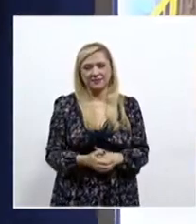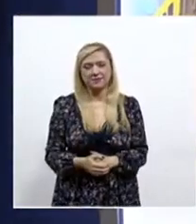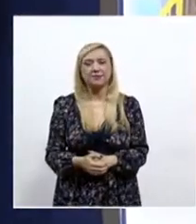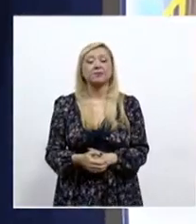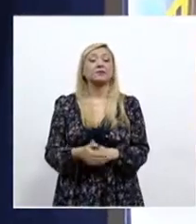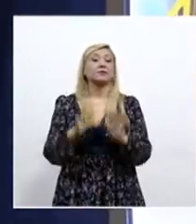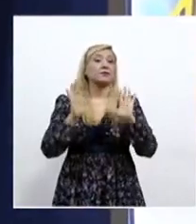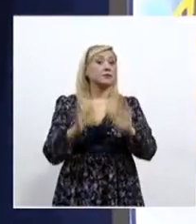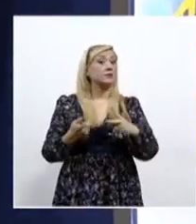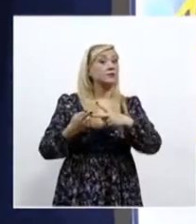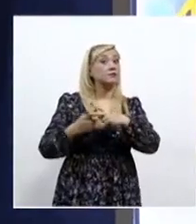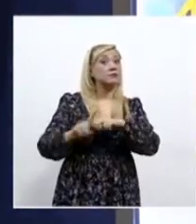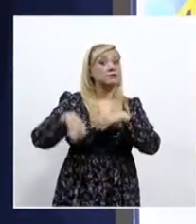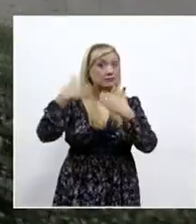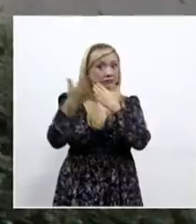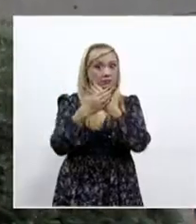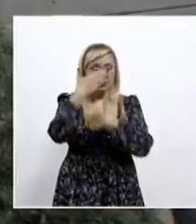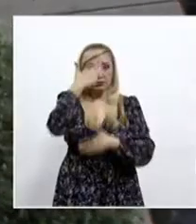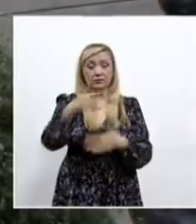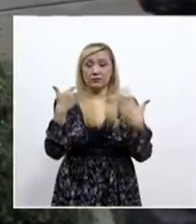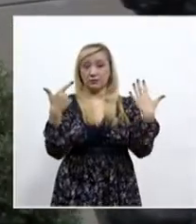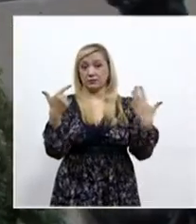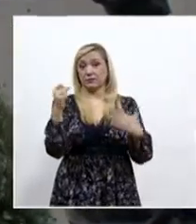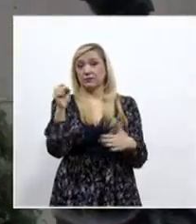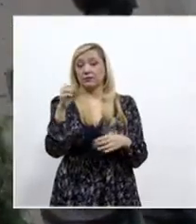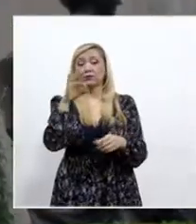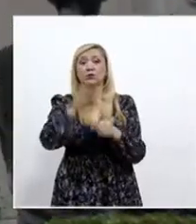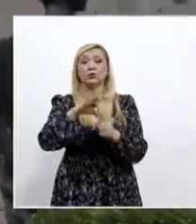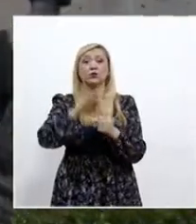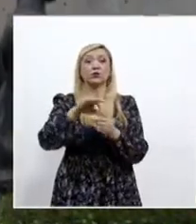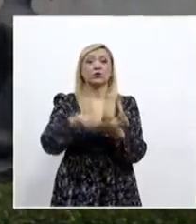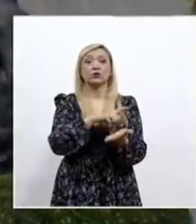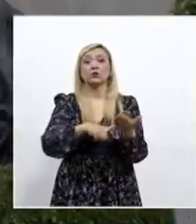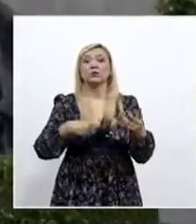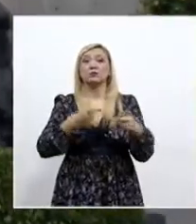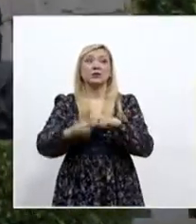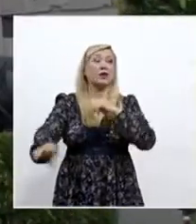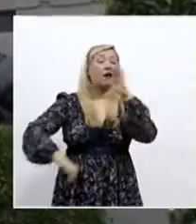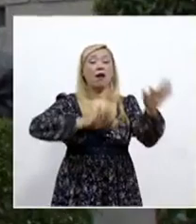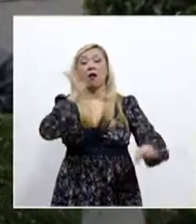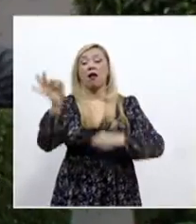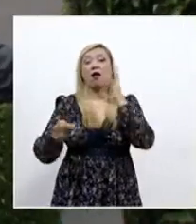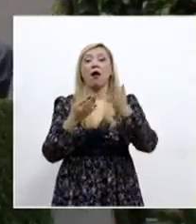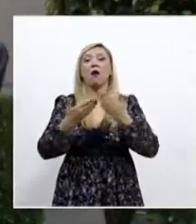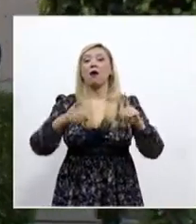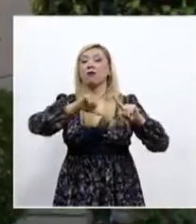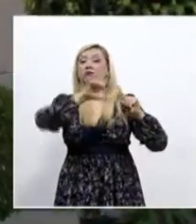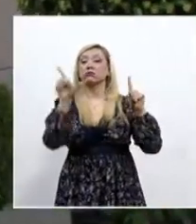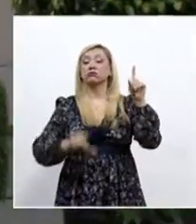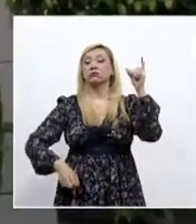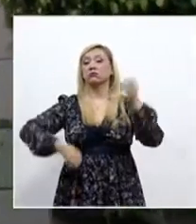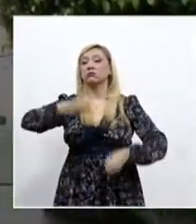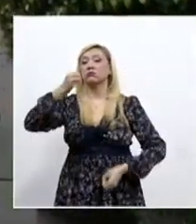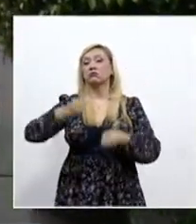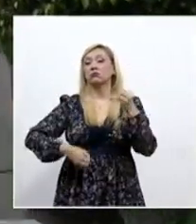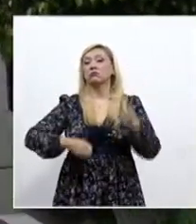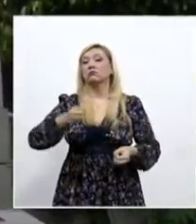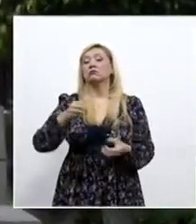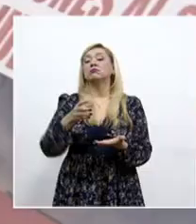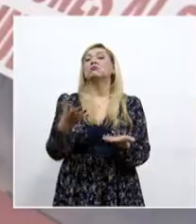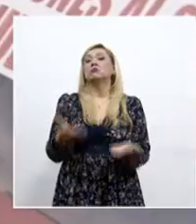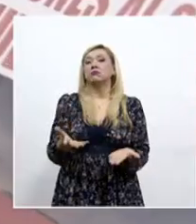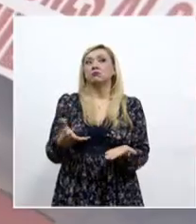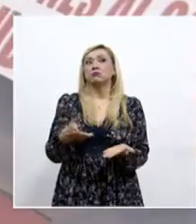nuestro país emite más sentencias que otras cortes del mundo. Y para transparentar sus decisiones es que